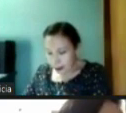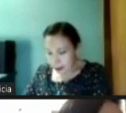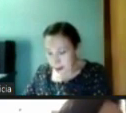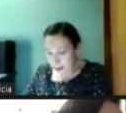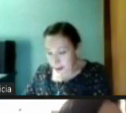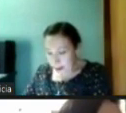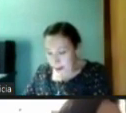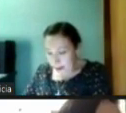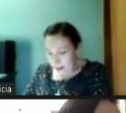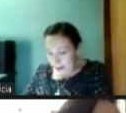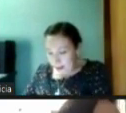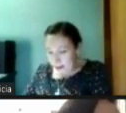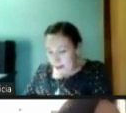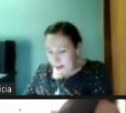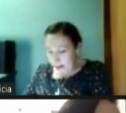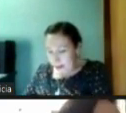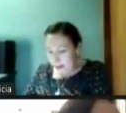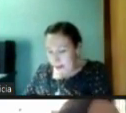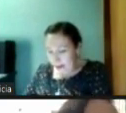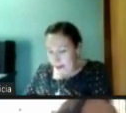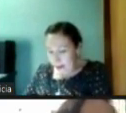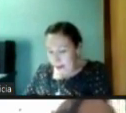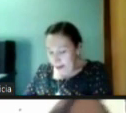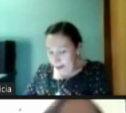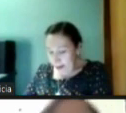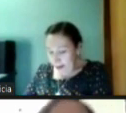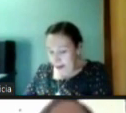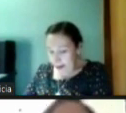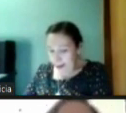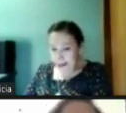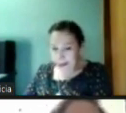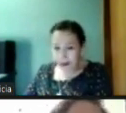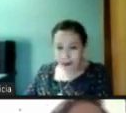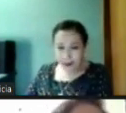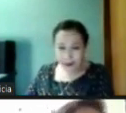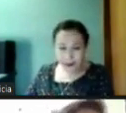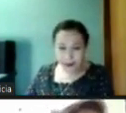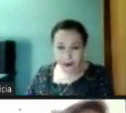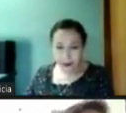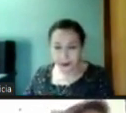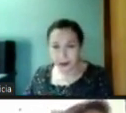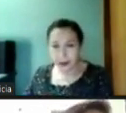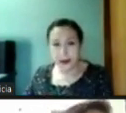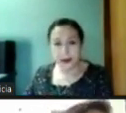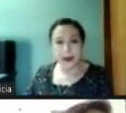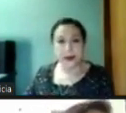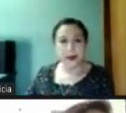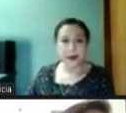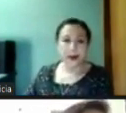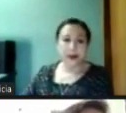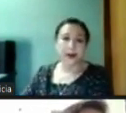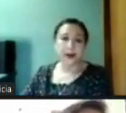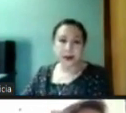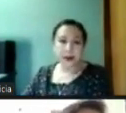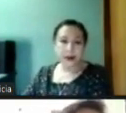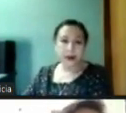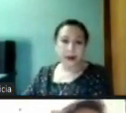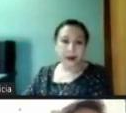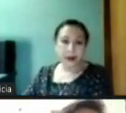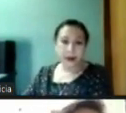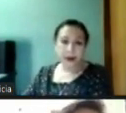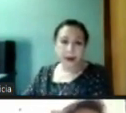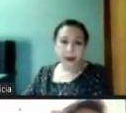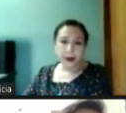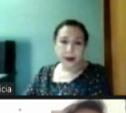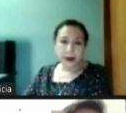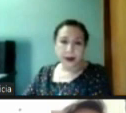aras de promover una opción de movilidad saludable y segura ante la pandemia COVID-19, se analice la pertinencia y